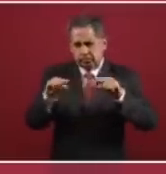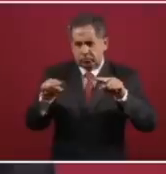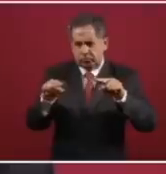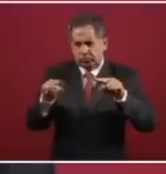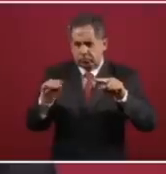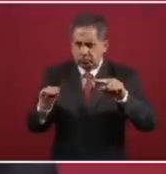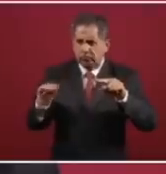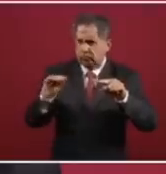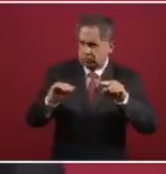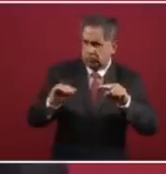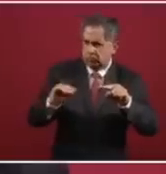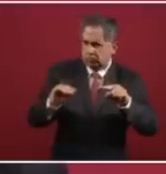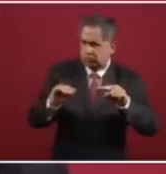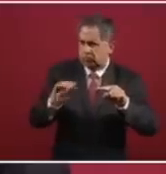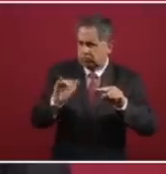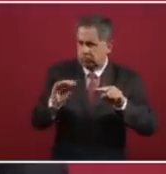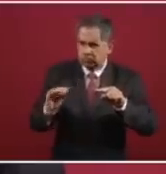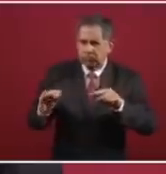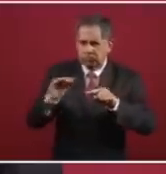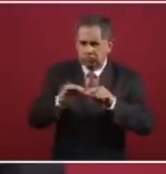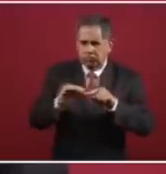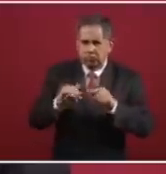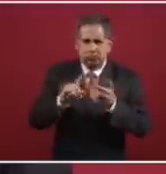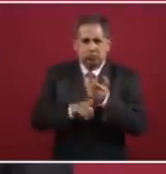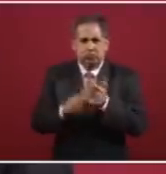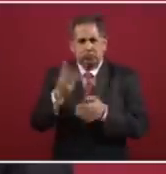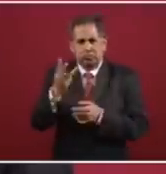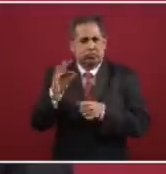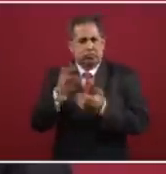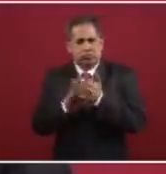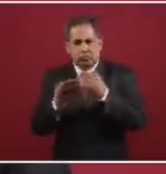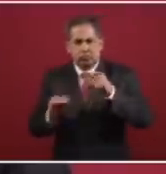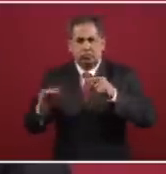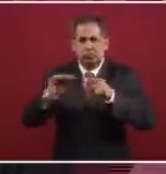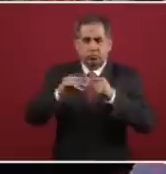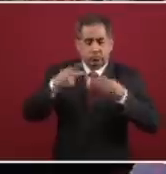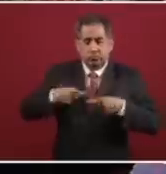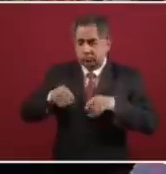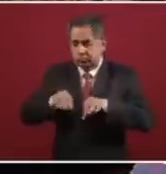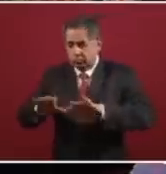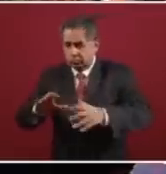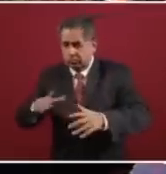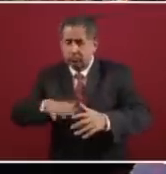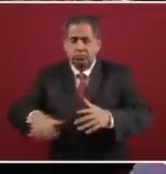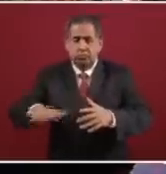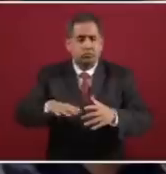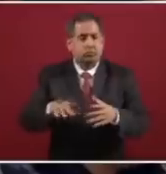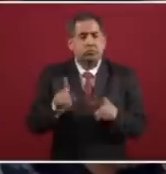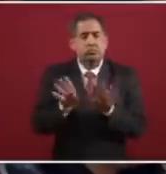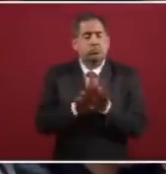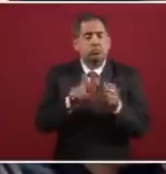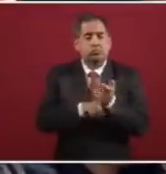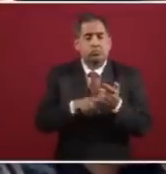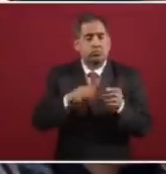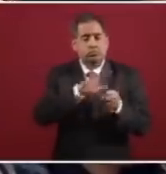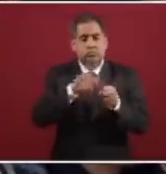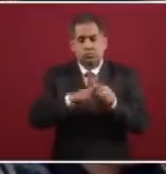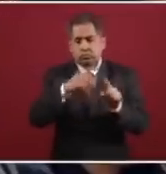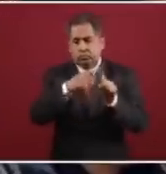tuvo de aumento inflación más 3 puntos. Eso los trabajadores de base, pero los funcionarios no.